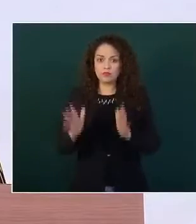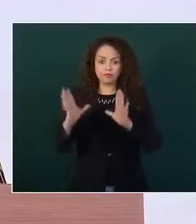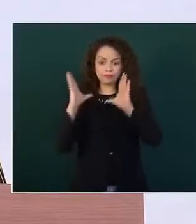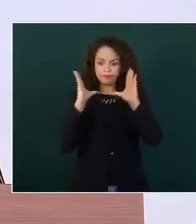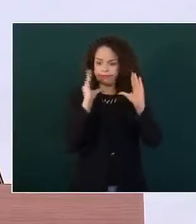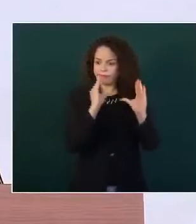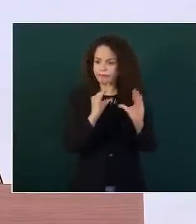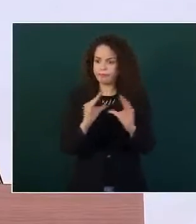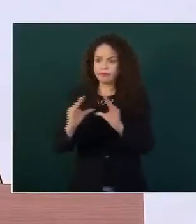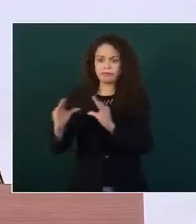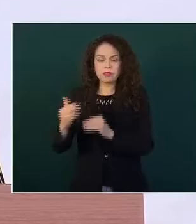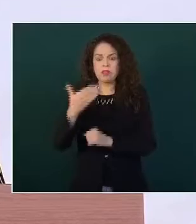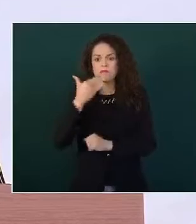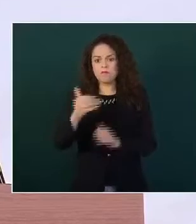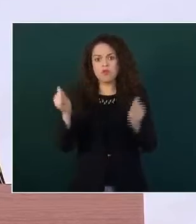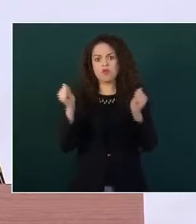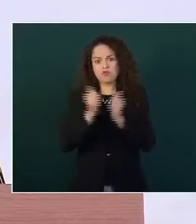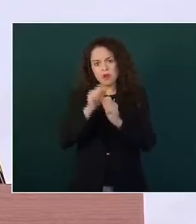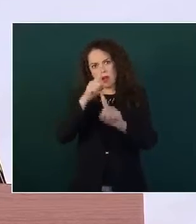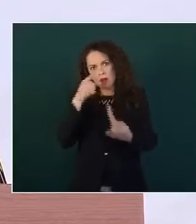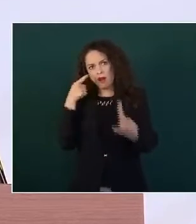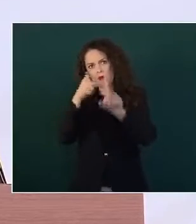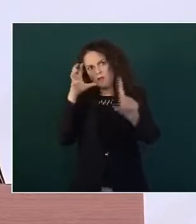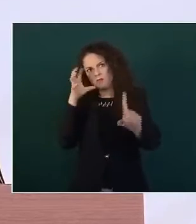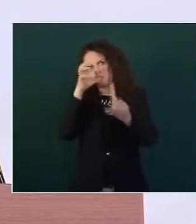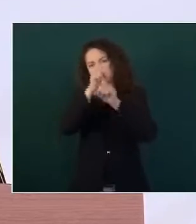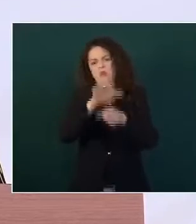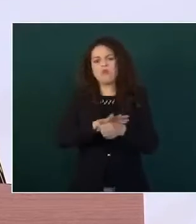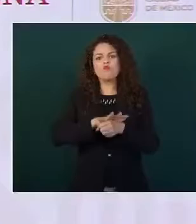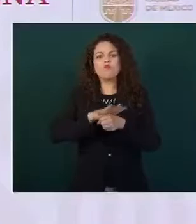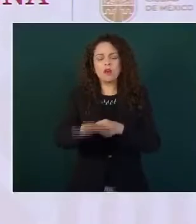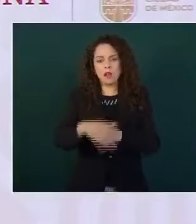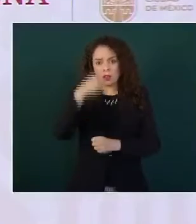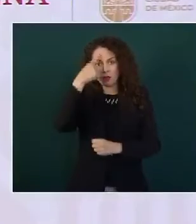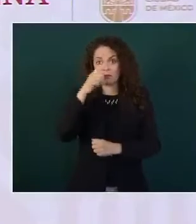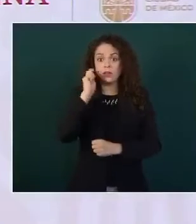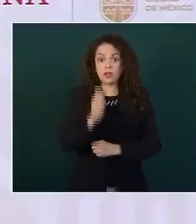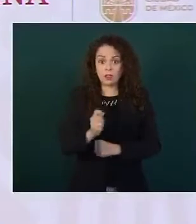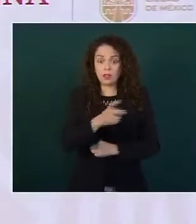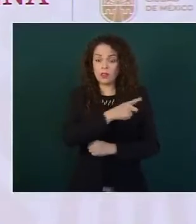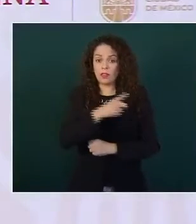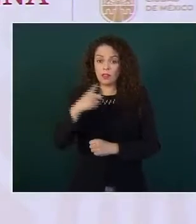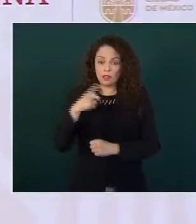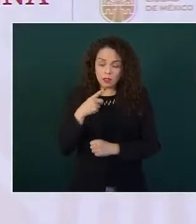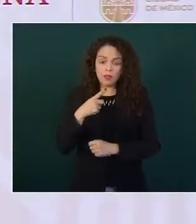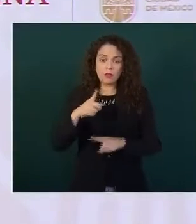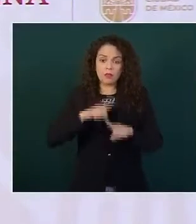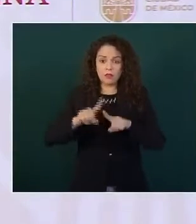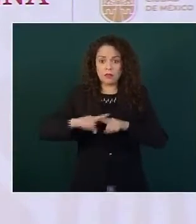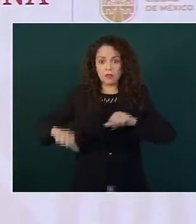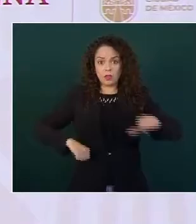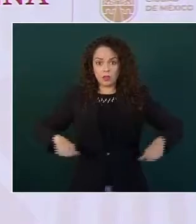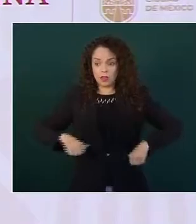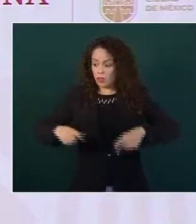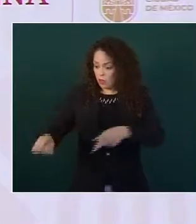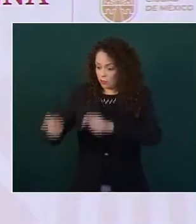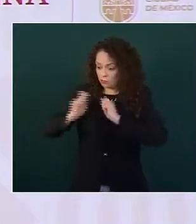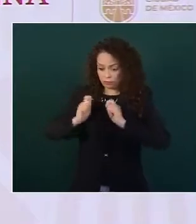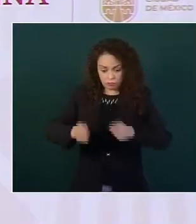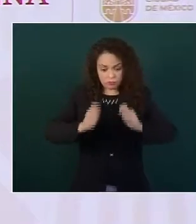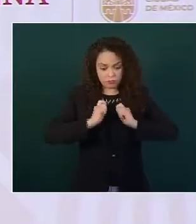realista, objetivo y práctico, orientado al cumplimiento de las misiones orgánicas que tenemos